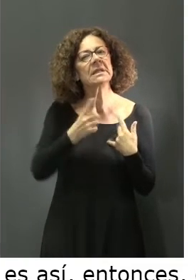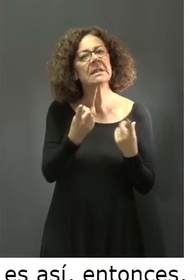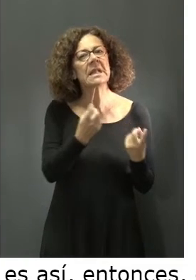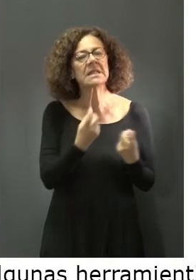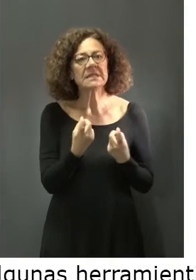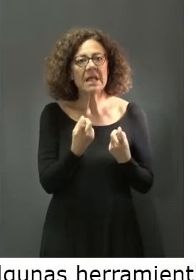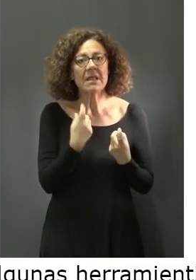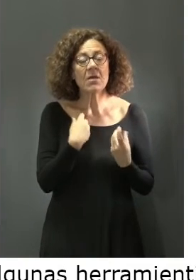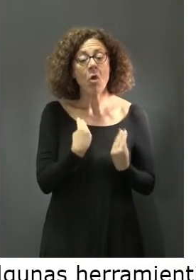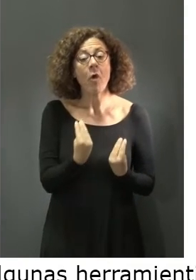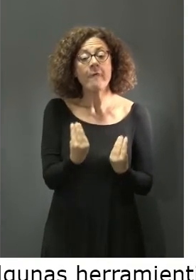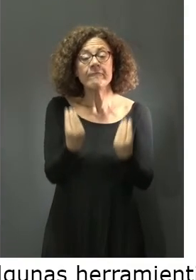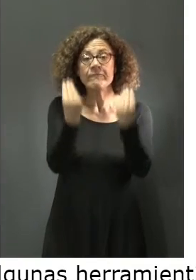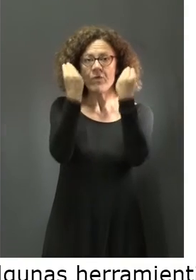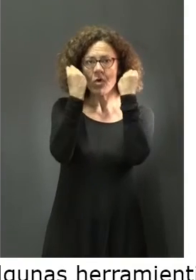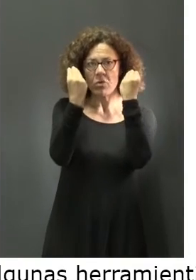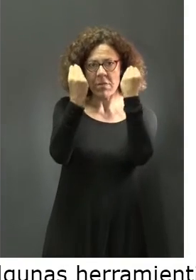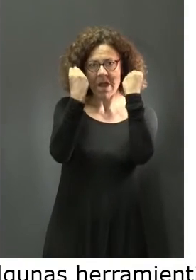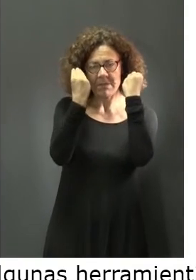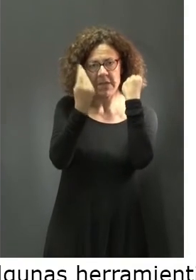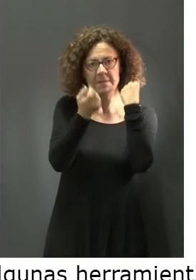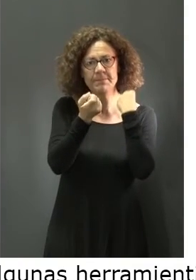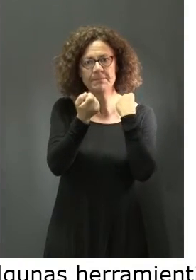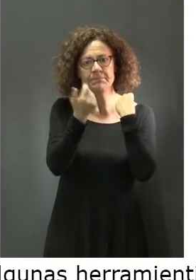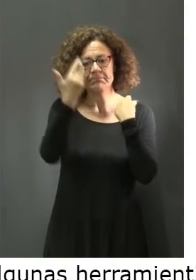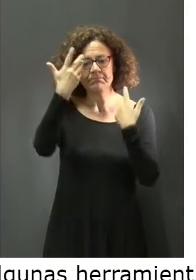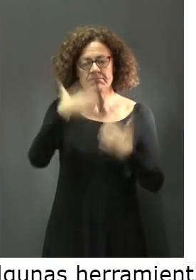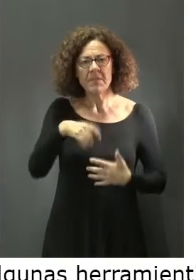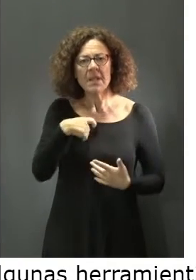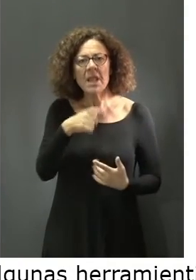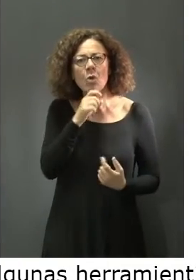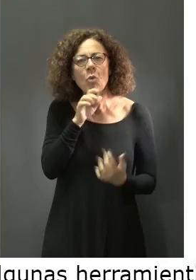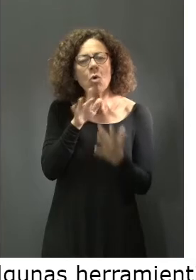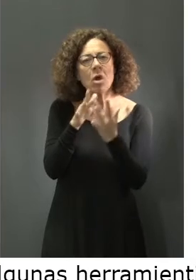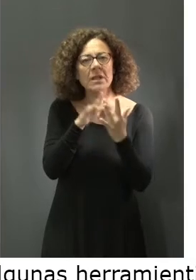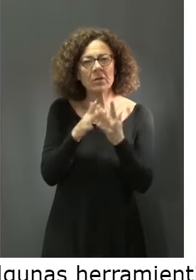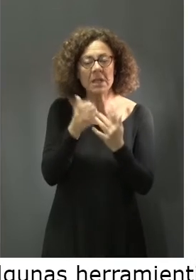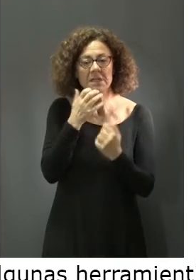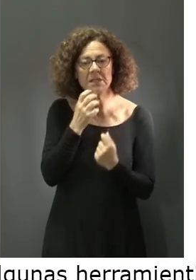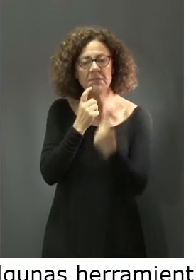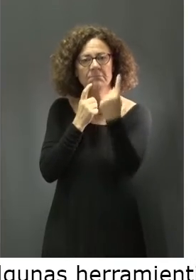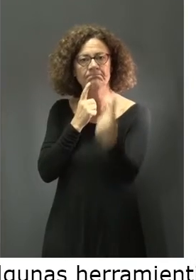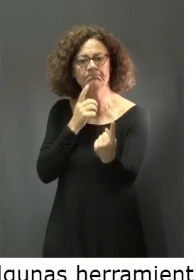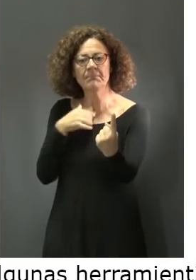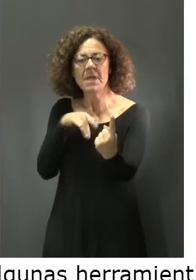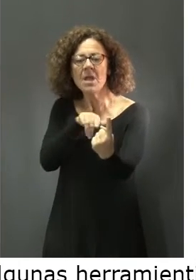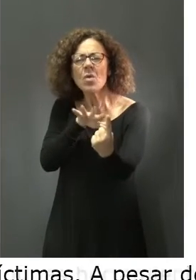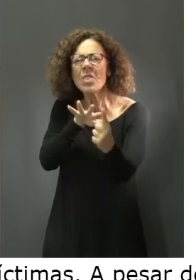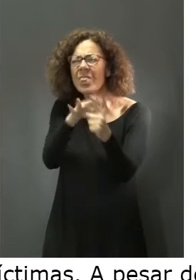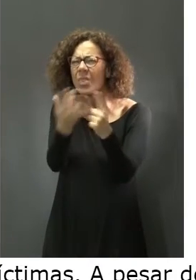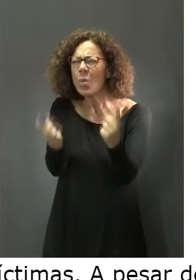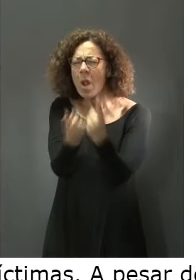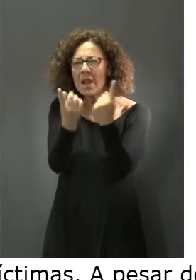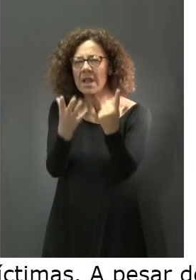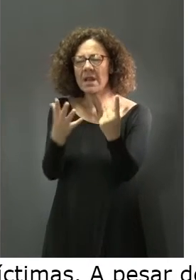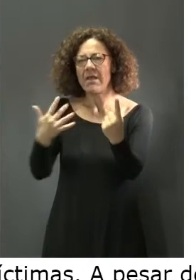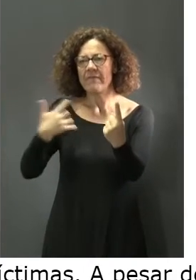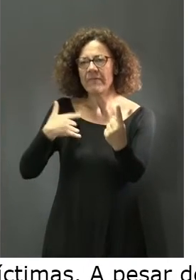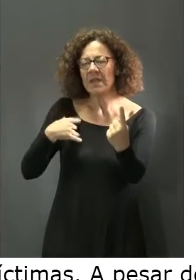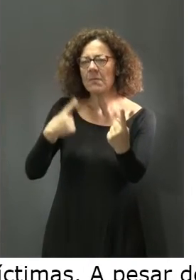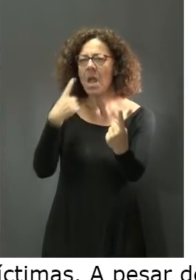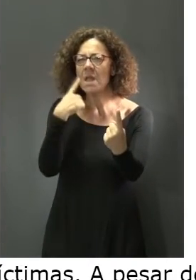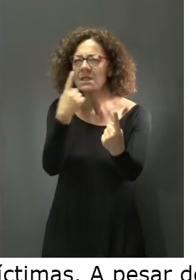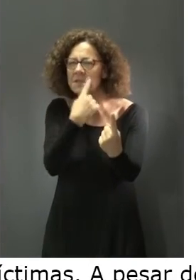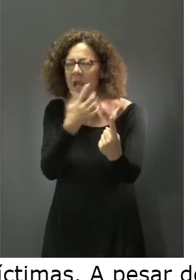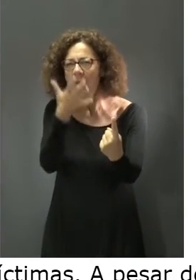de formarme en cómo interactuar cuando tenía delante, en cualquier condición, víctima, testigo,